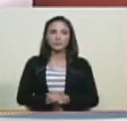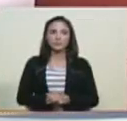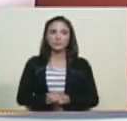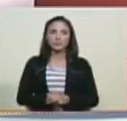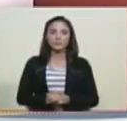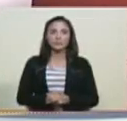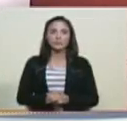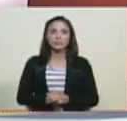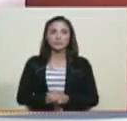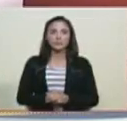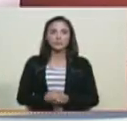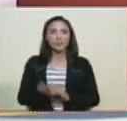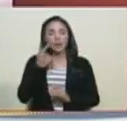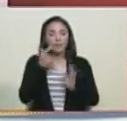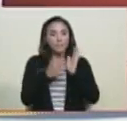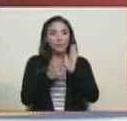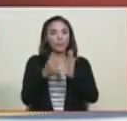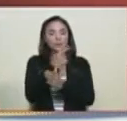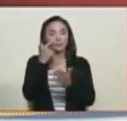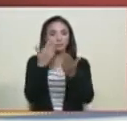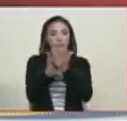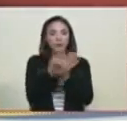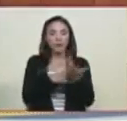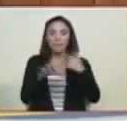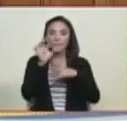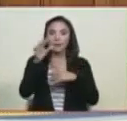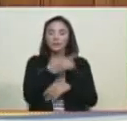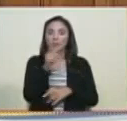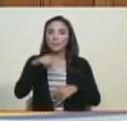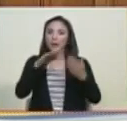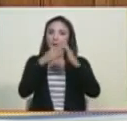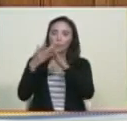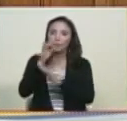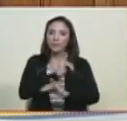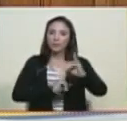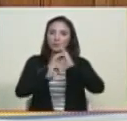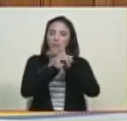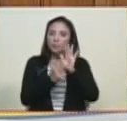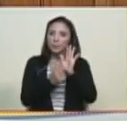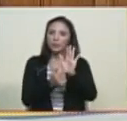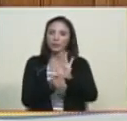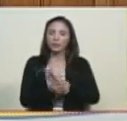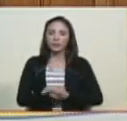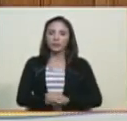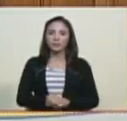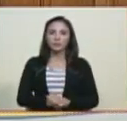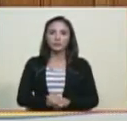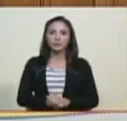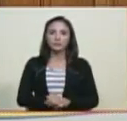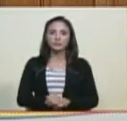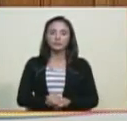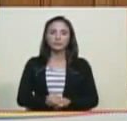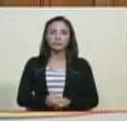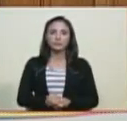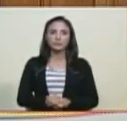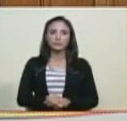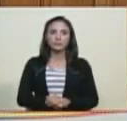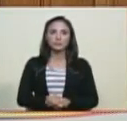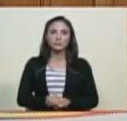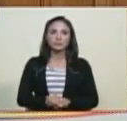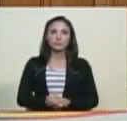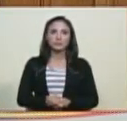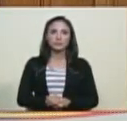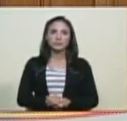que debe ser hecho de cara al país y de cara a la comunidad internacional. Porque esta conspiración y esta orden